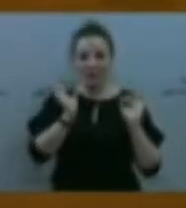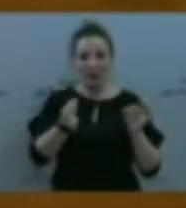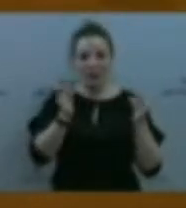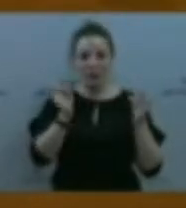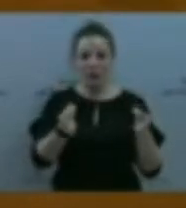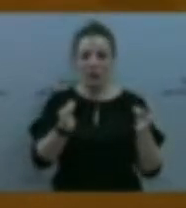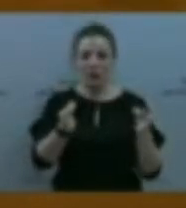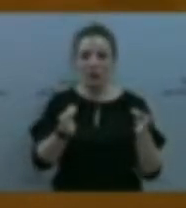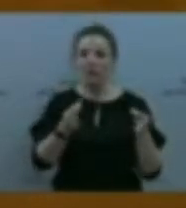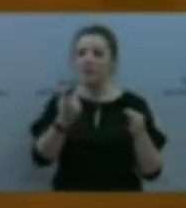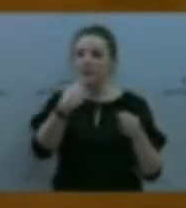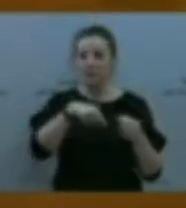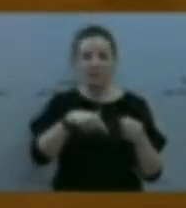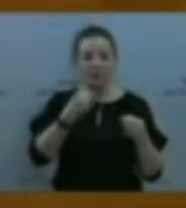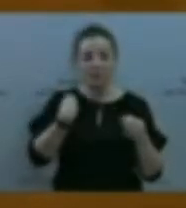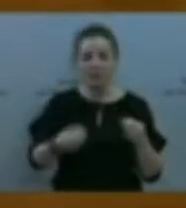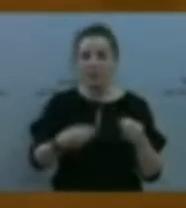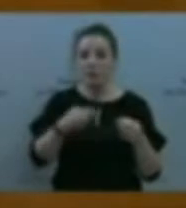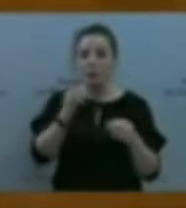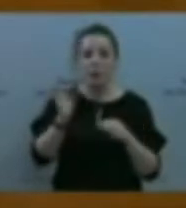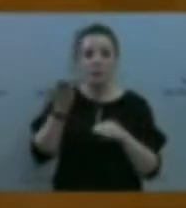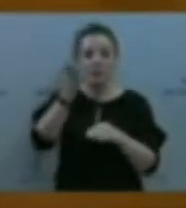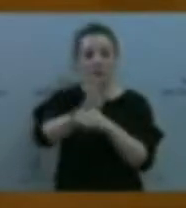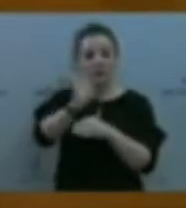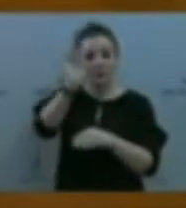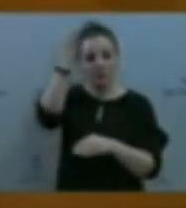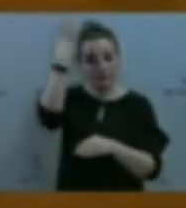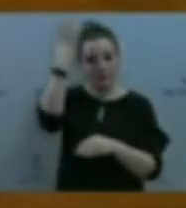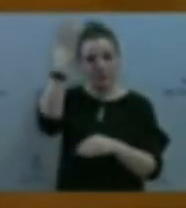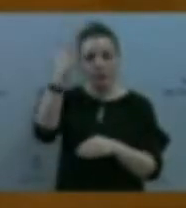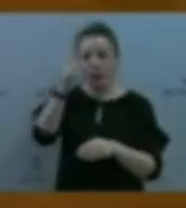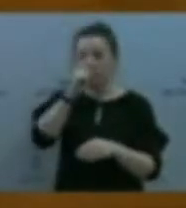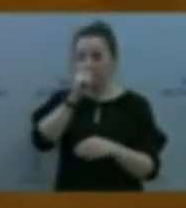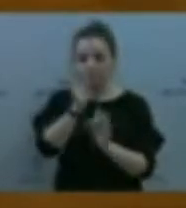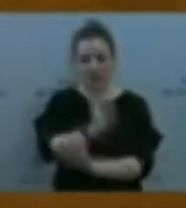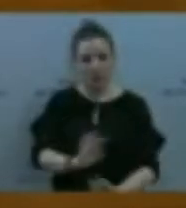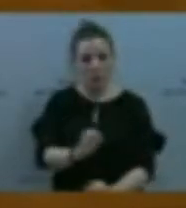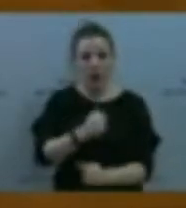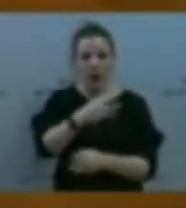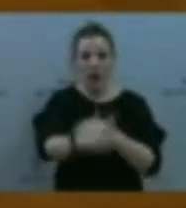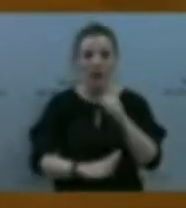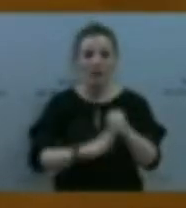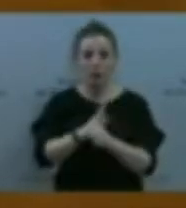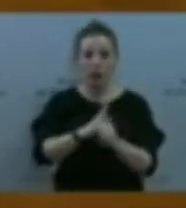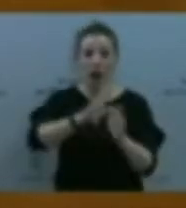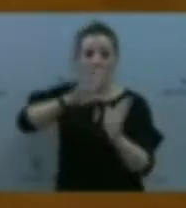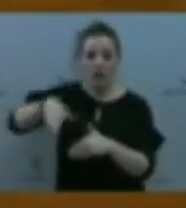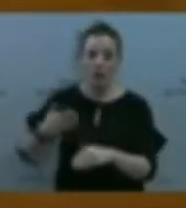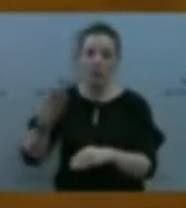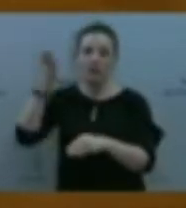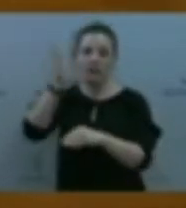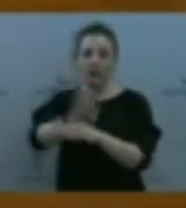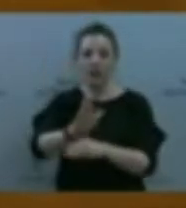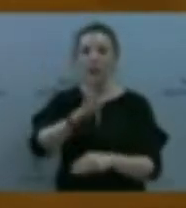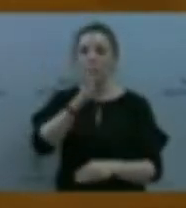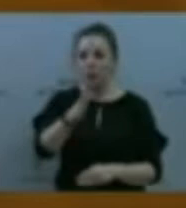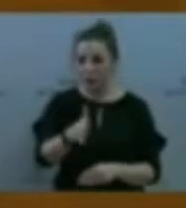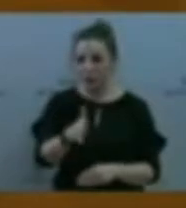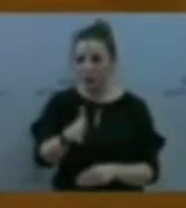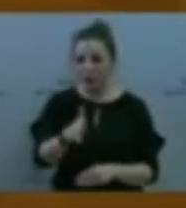iniciativa y que no se habían acordado en toda la legislatura, la presentaban al final porque estaba el proceso de remoción del síndico y era una forma